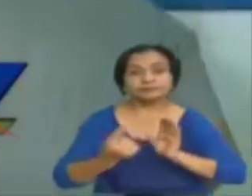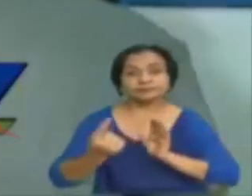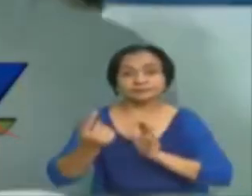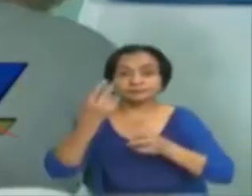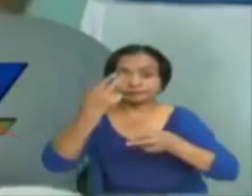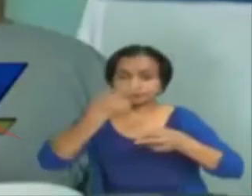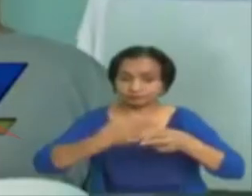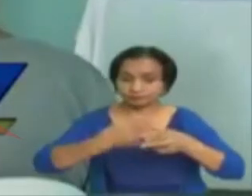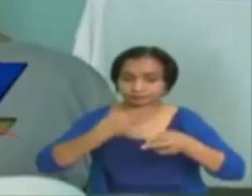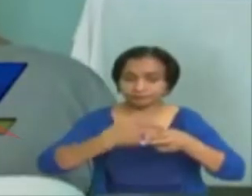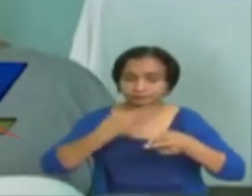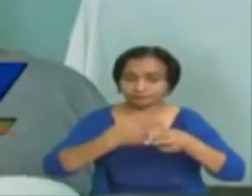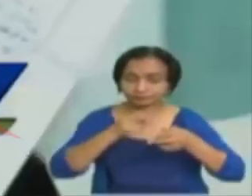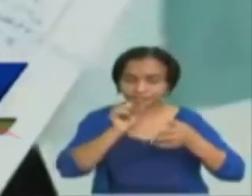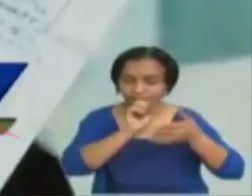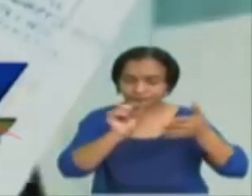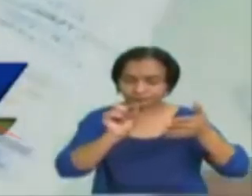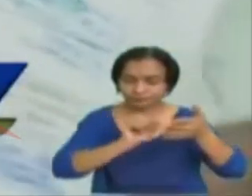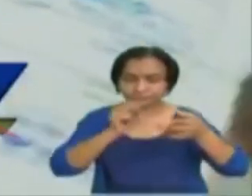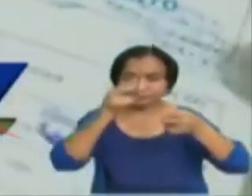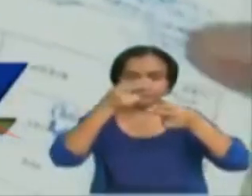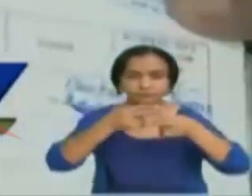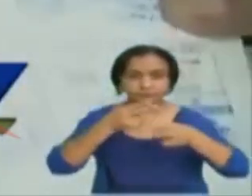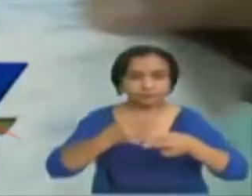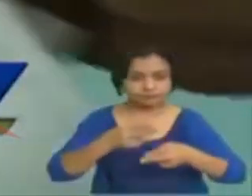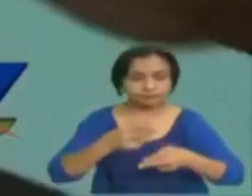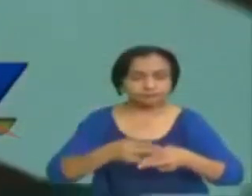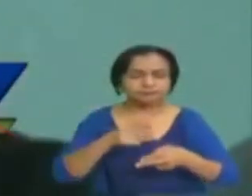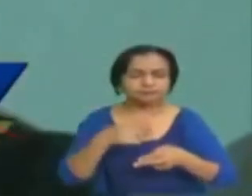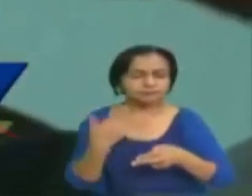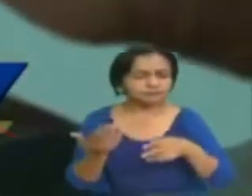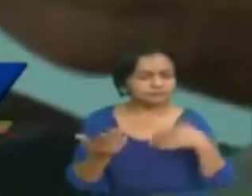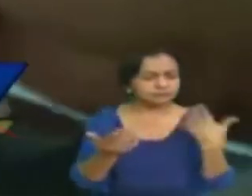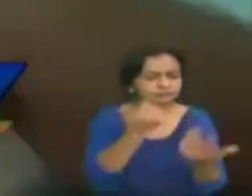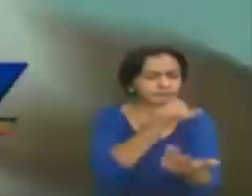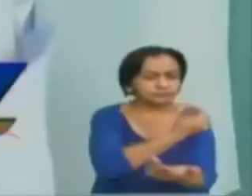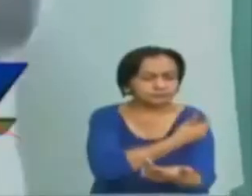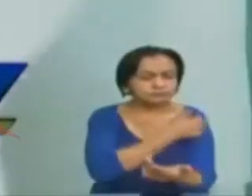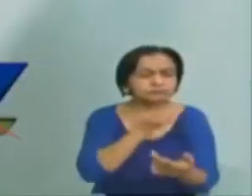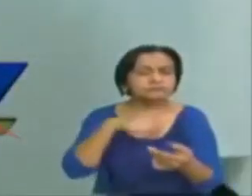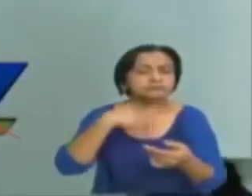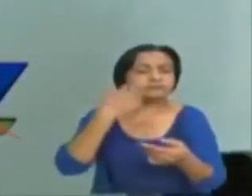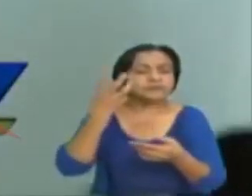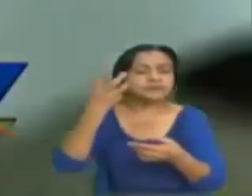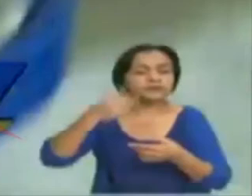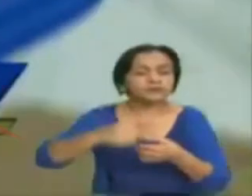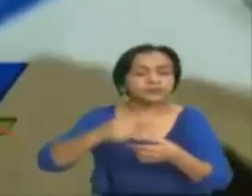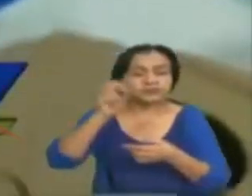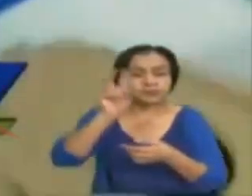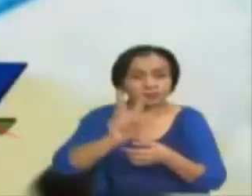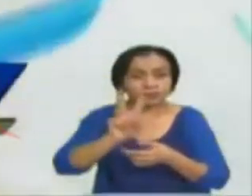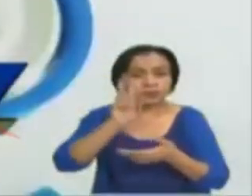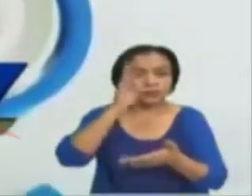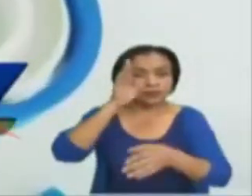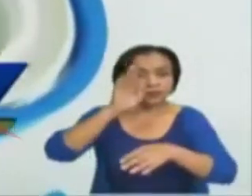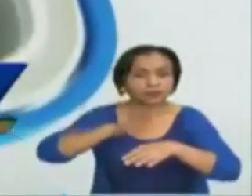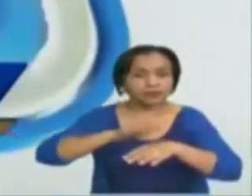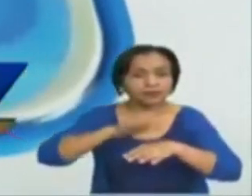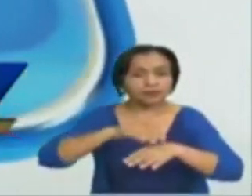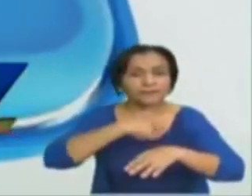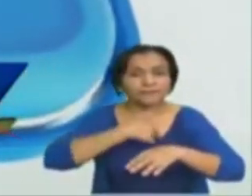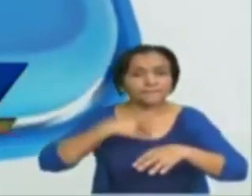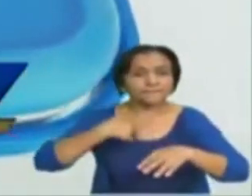Especiales, en La Sabana, también vacunando, continuando la vacunación en